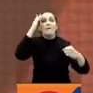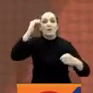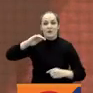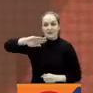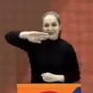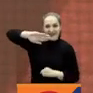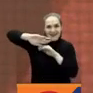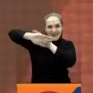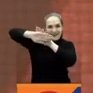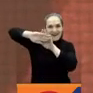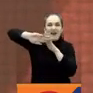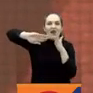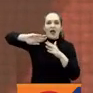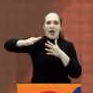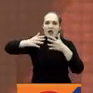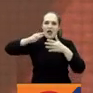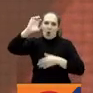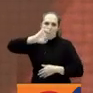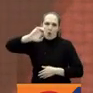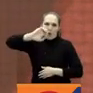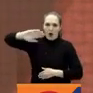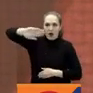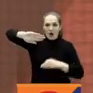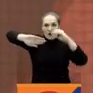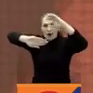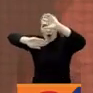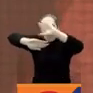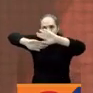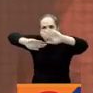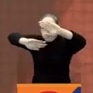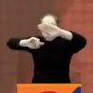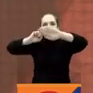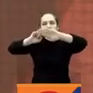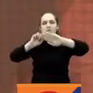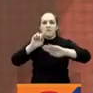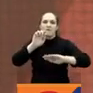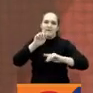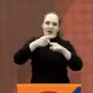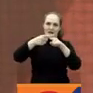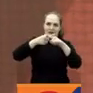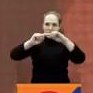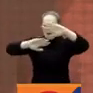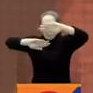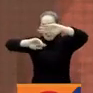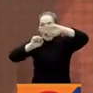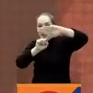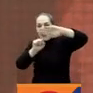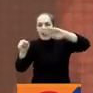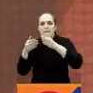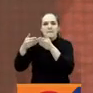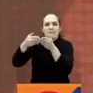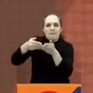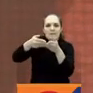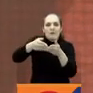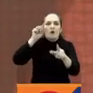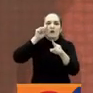Autoridades francesas detuvieron un barco británico en aguas fronterizas y amenazan con represalias económicas.